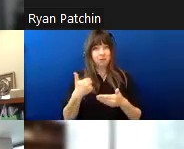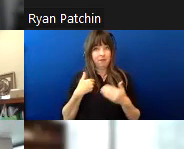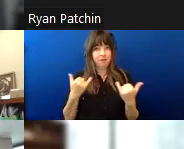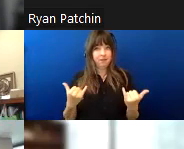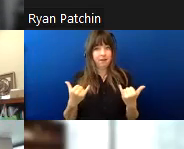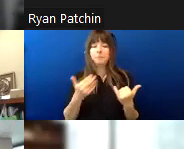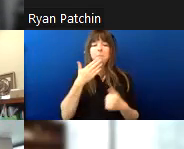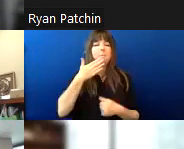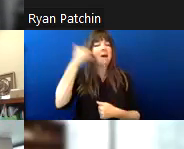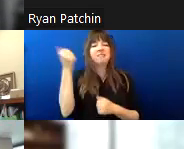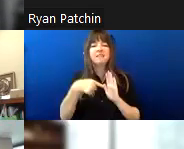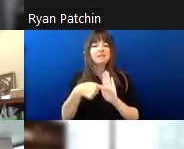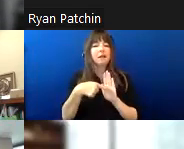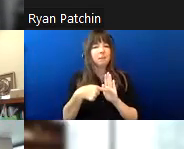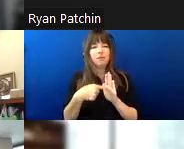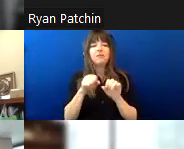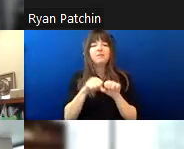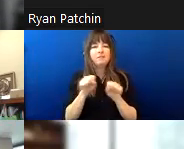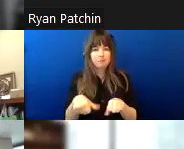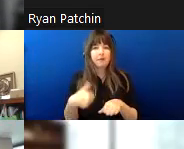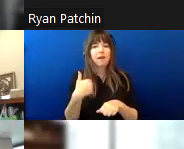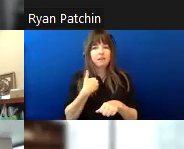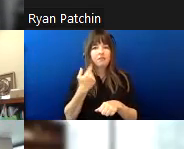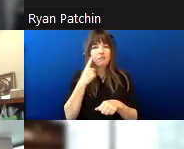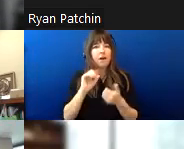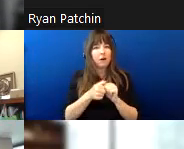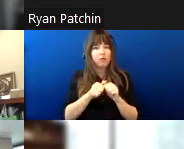proceso que tenemos aquí el día de hoy es el mejor,